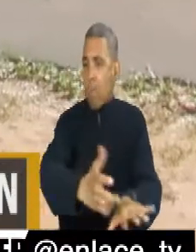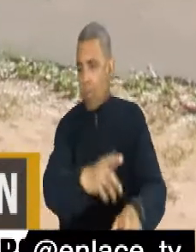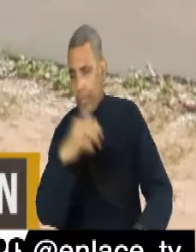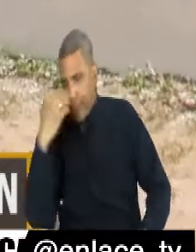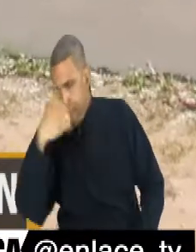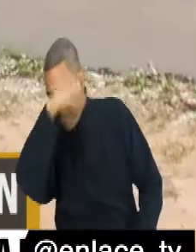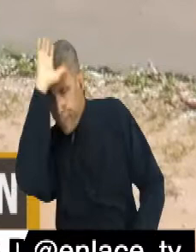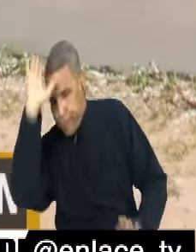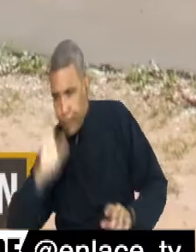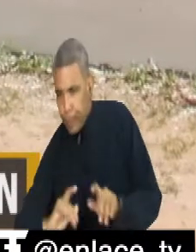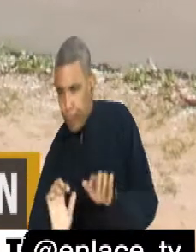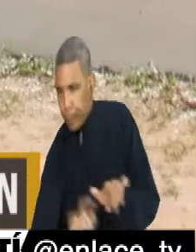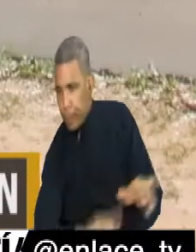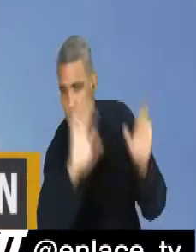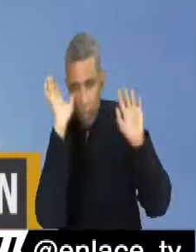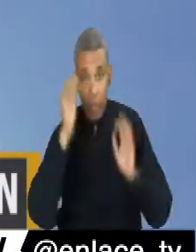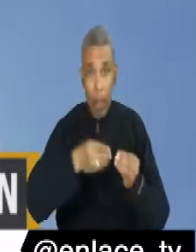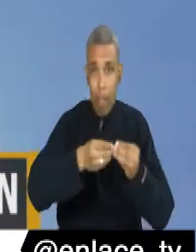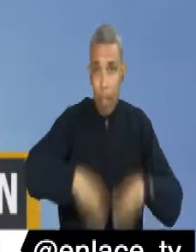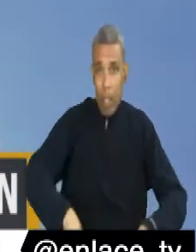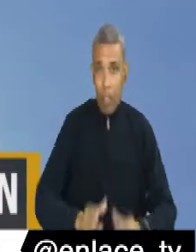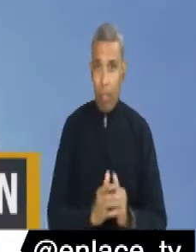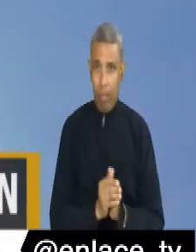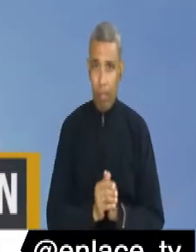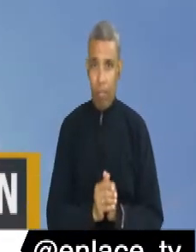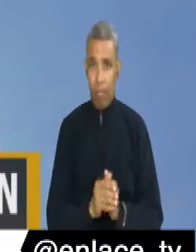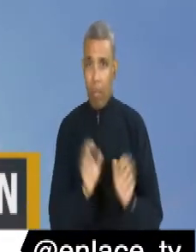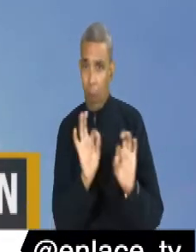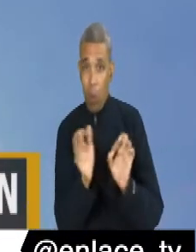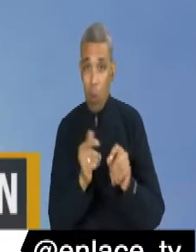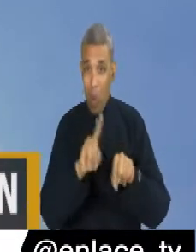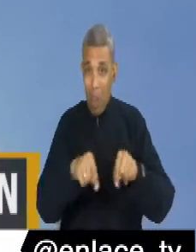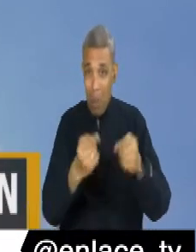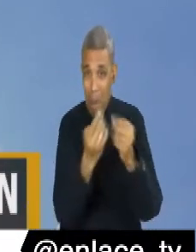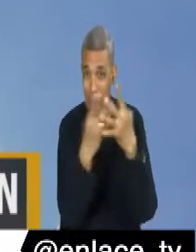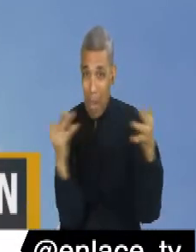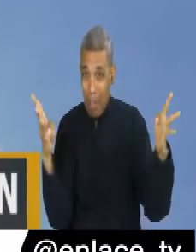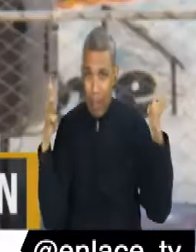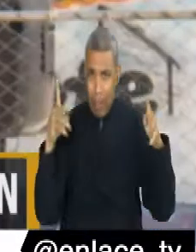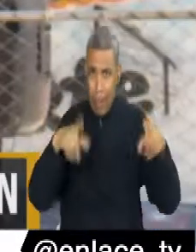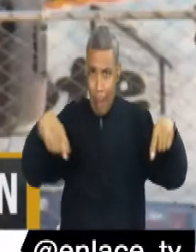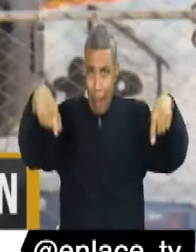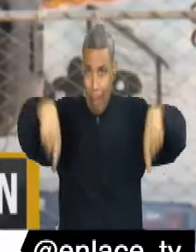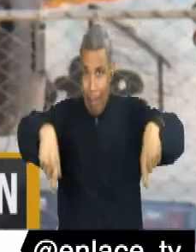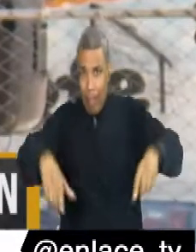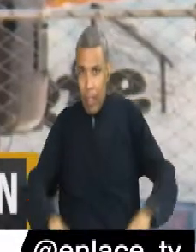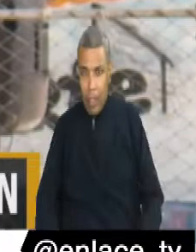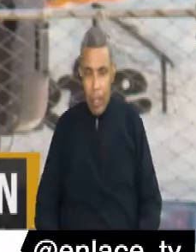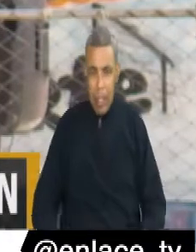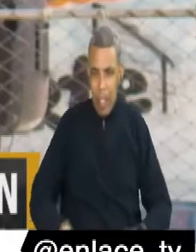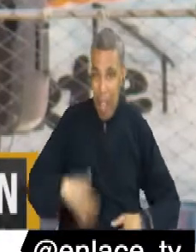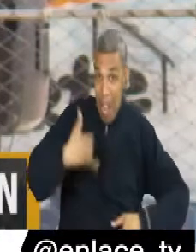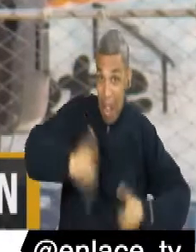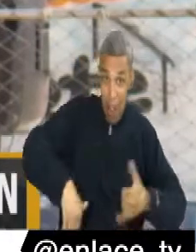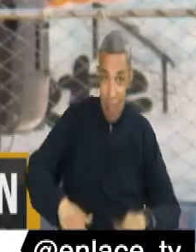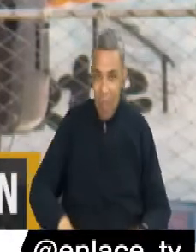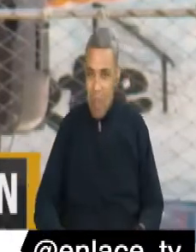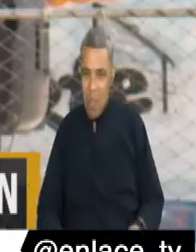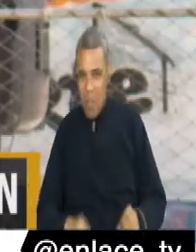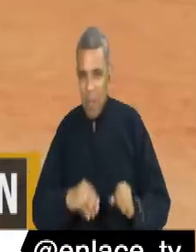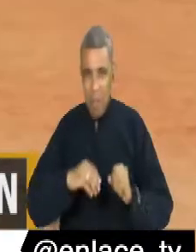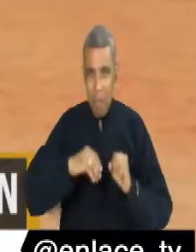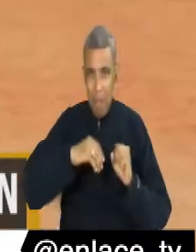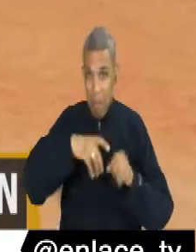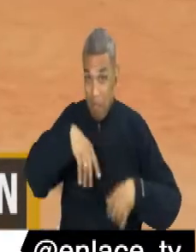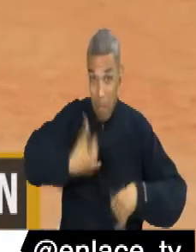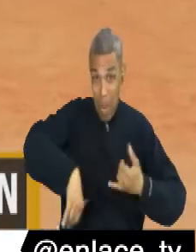han molestado la cara o quizás el cuerpo con el hierro, porque es que la cancha necesita mano de soldadura, mano de malla